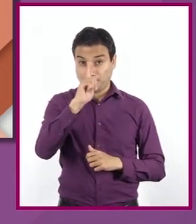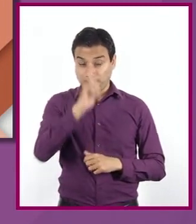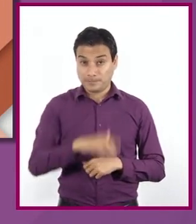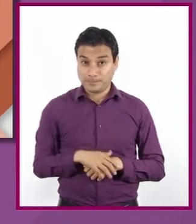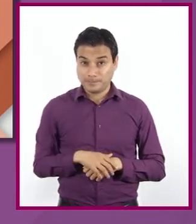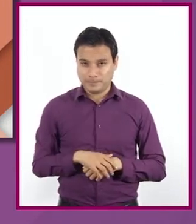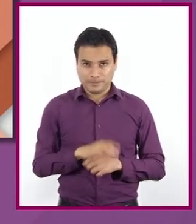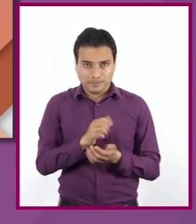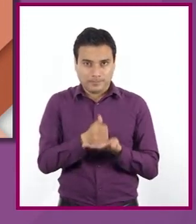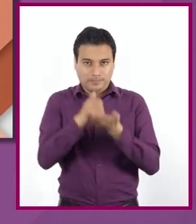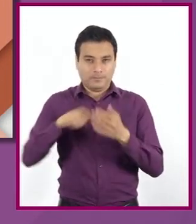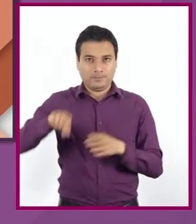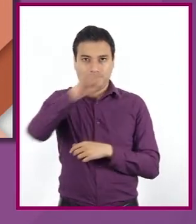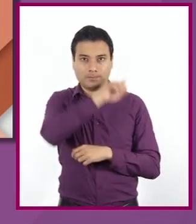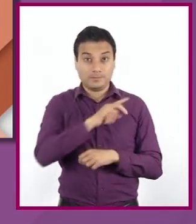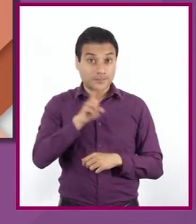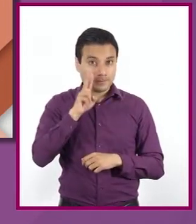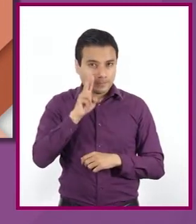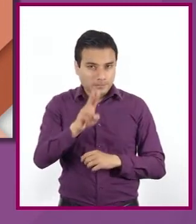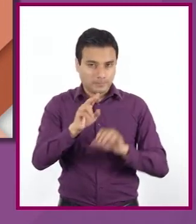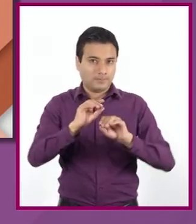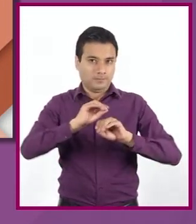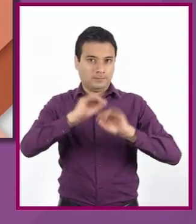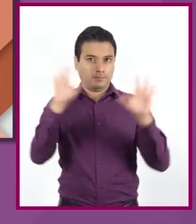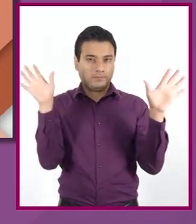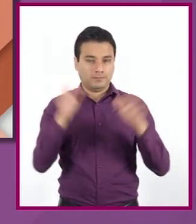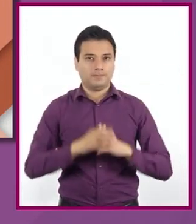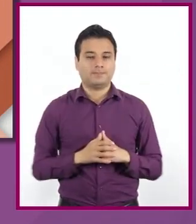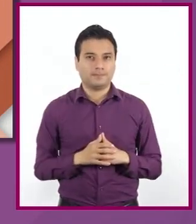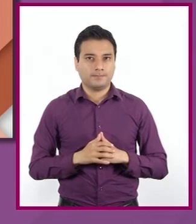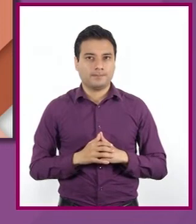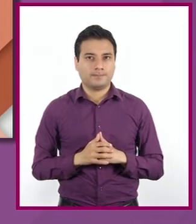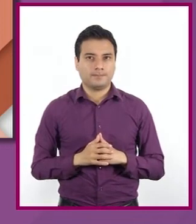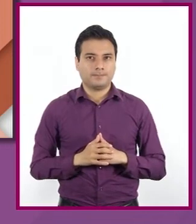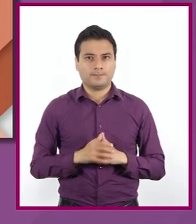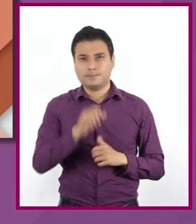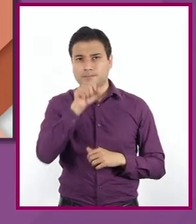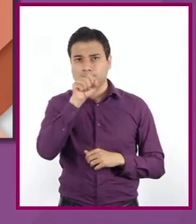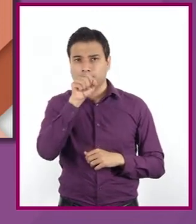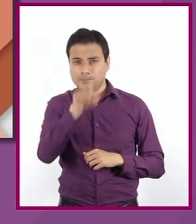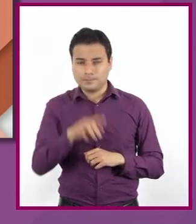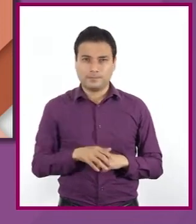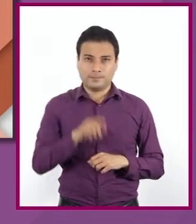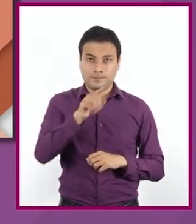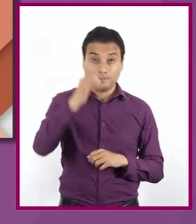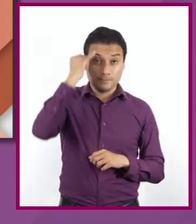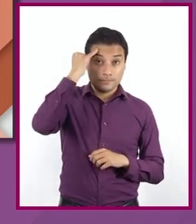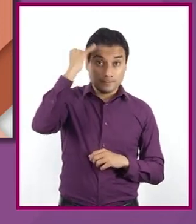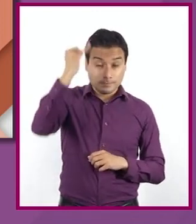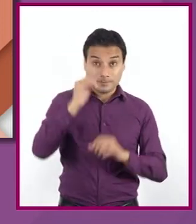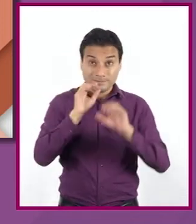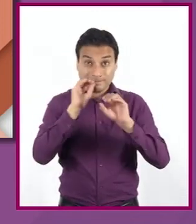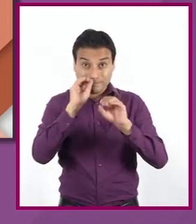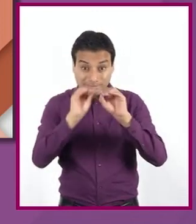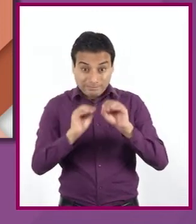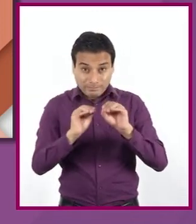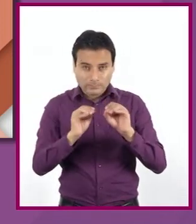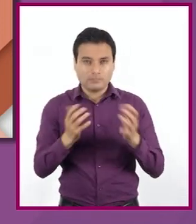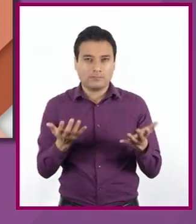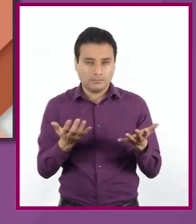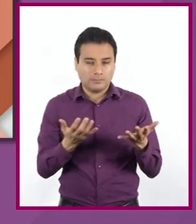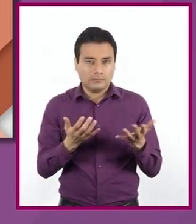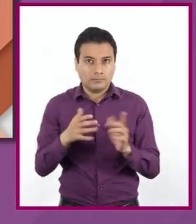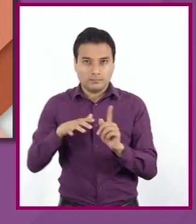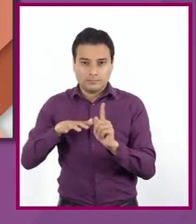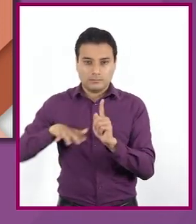a tener visibilidad de lo que está ocurriendo, pero utilizada ingeniosamente, también puede ayudarnos a crear atmósferas